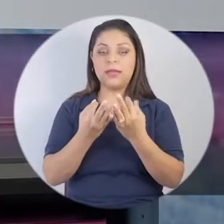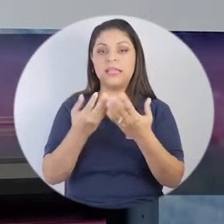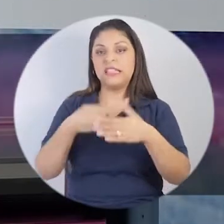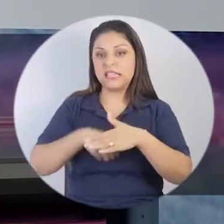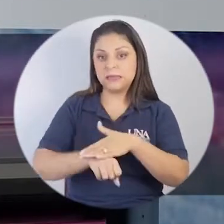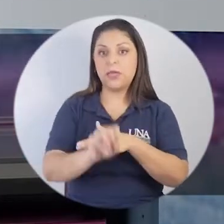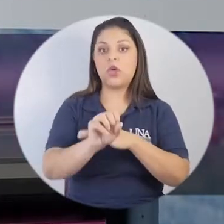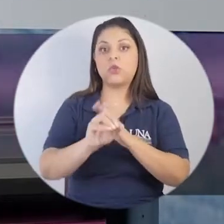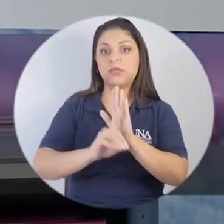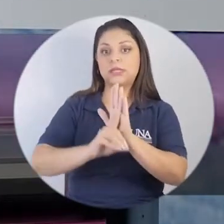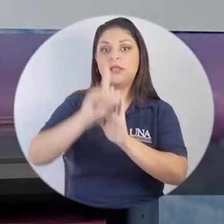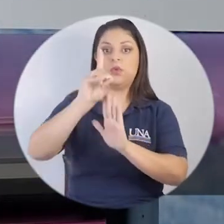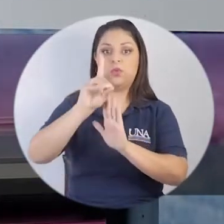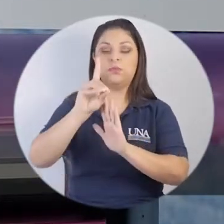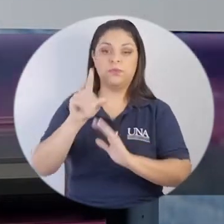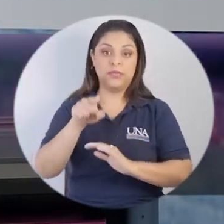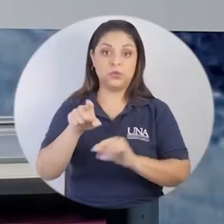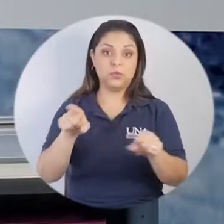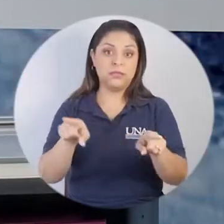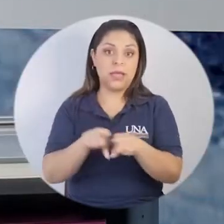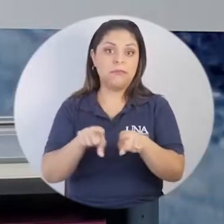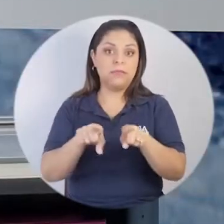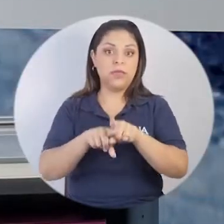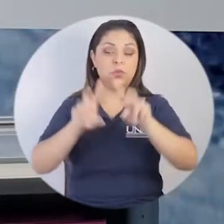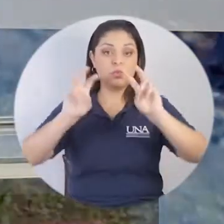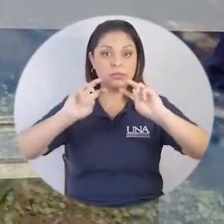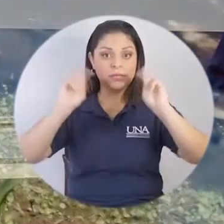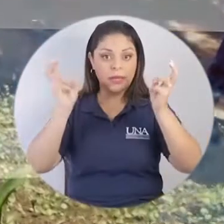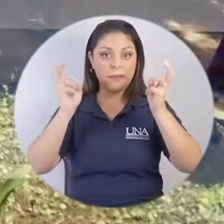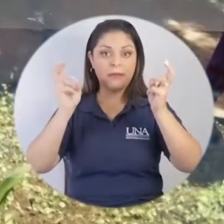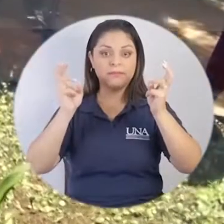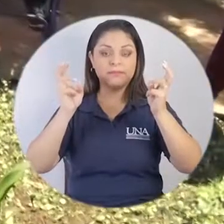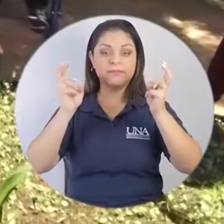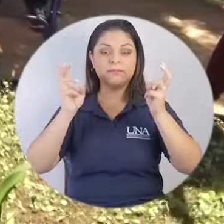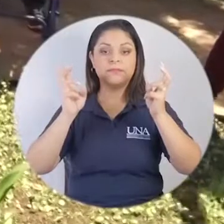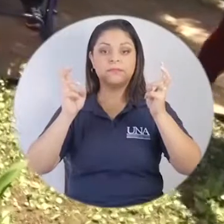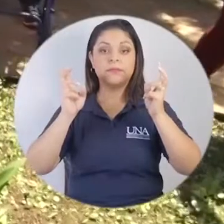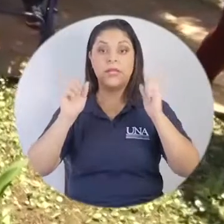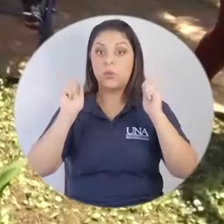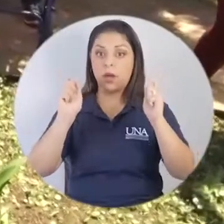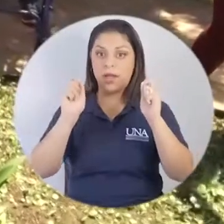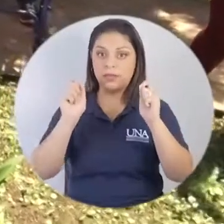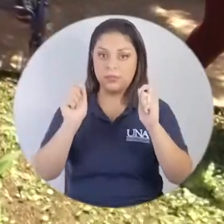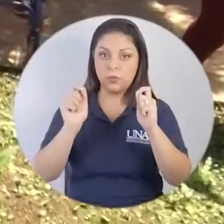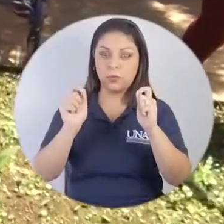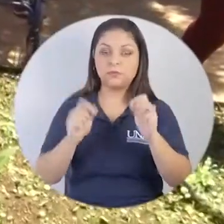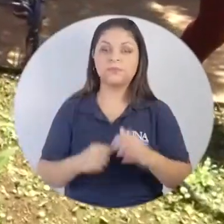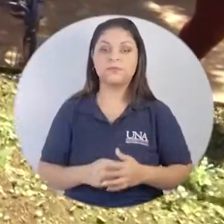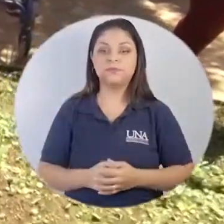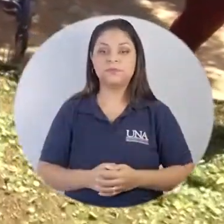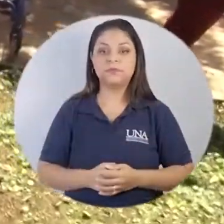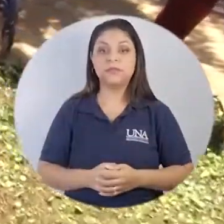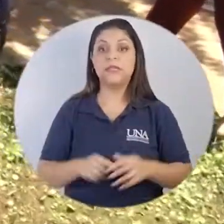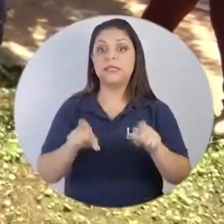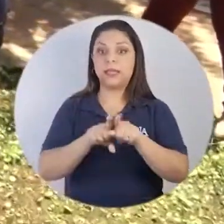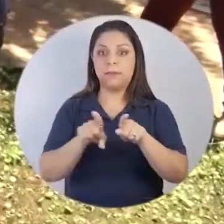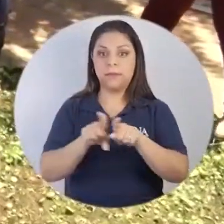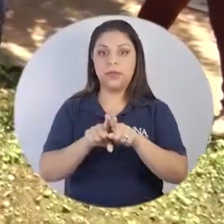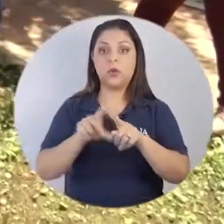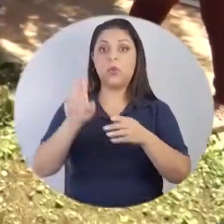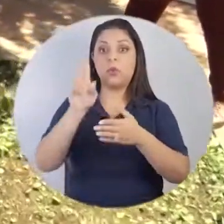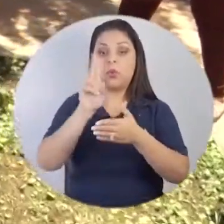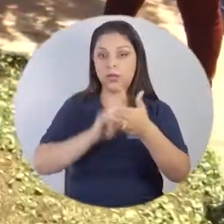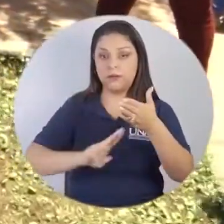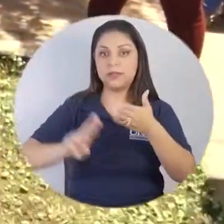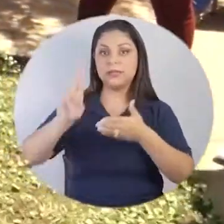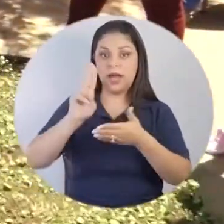todo su desarrollo, pues es un temor que también traspasa ya al ámbito educativo, por ejemplo, ¿verdad?, y si lo queremos ver inclusive al ámbito universitario,